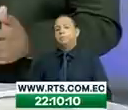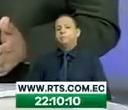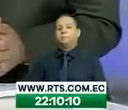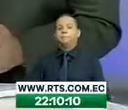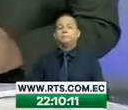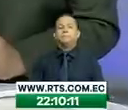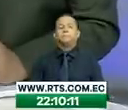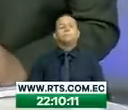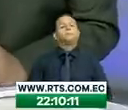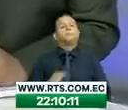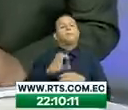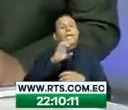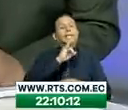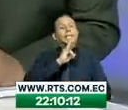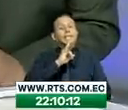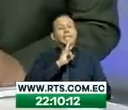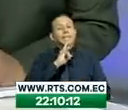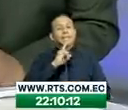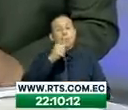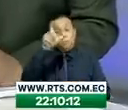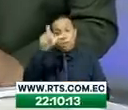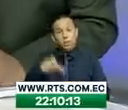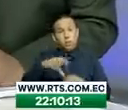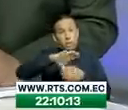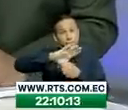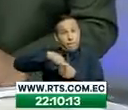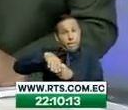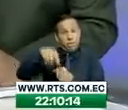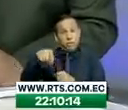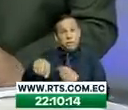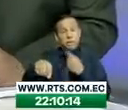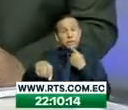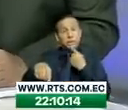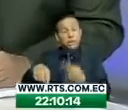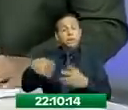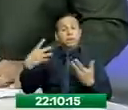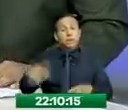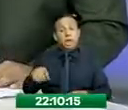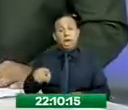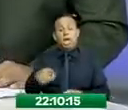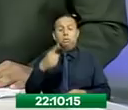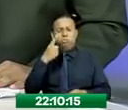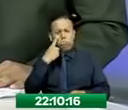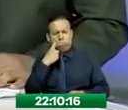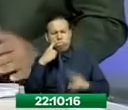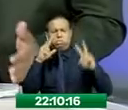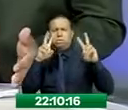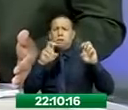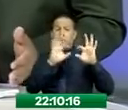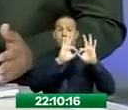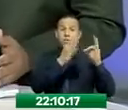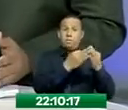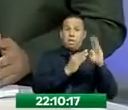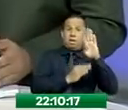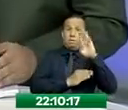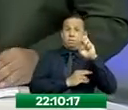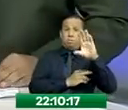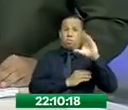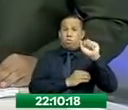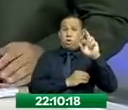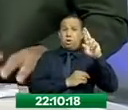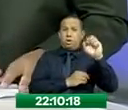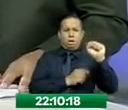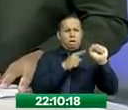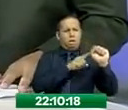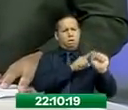estados unidos en ecuador michael fitzpatrick aseguró que van a investigar las acusaciones hacia la familia buscarán que actualmente se encuentra en su país